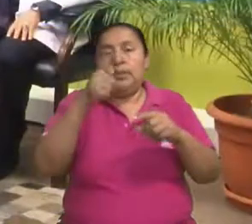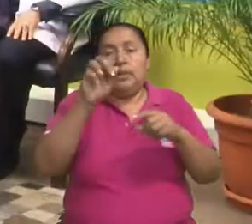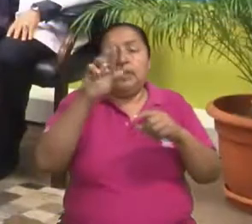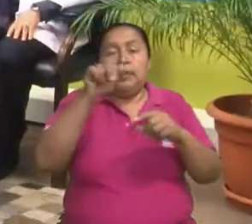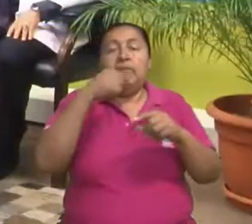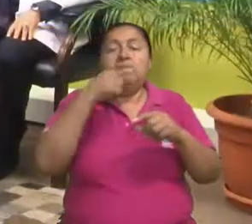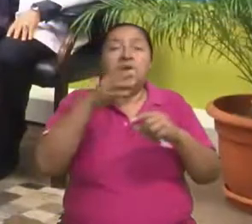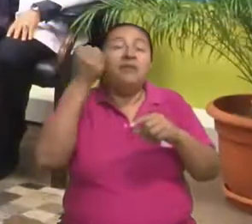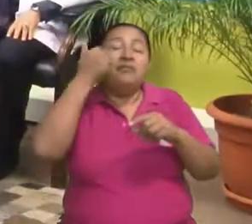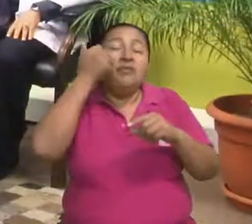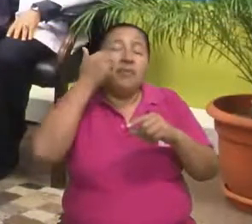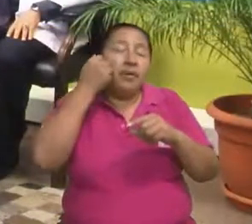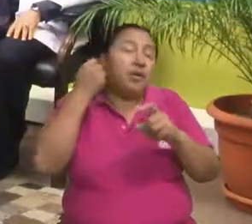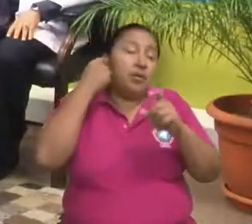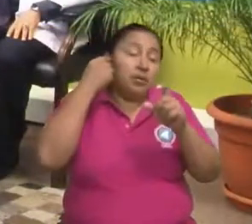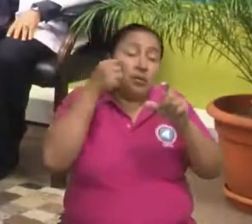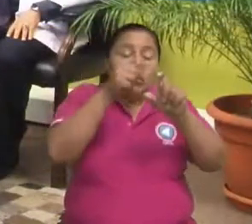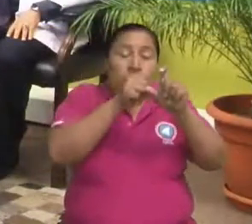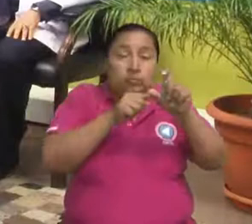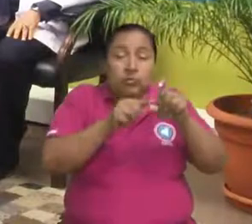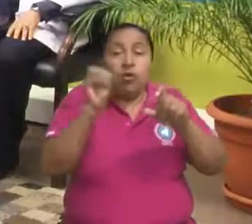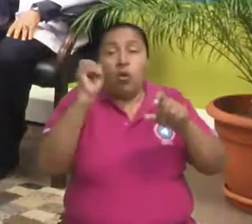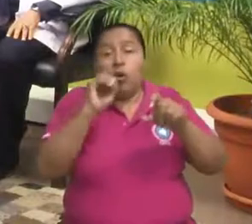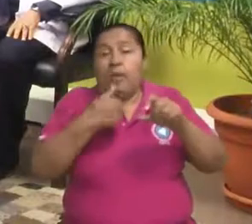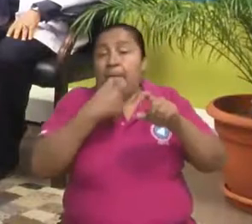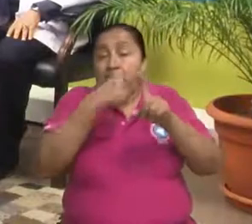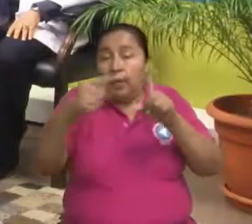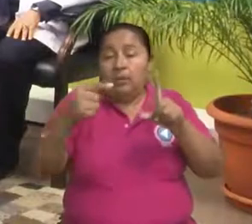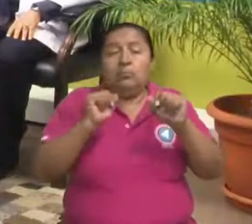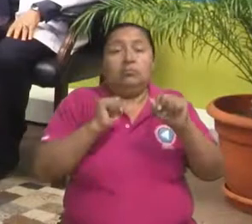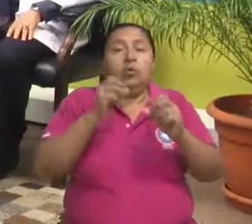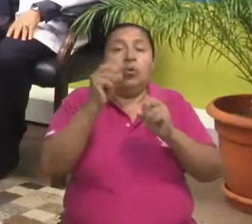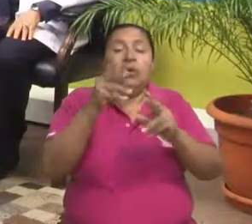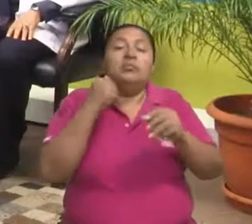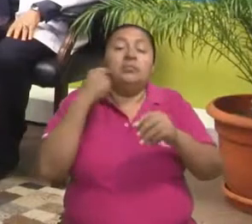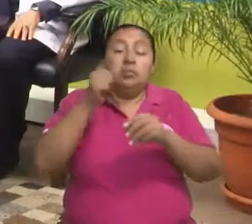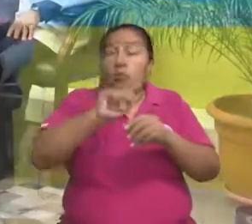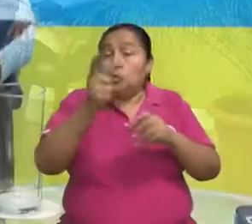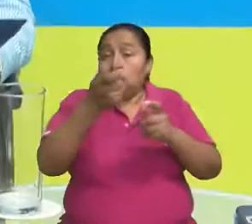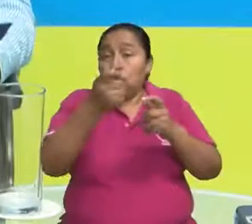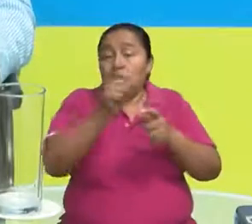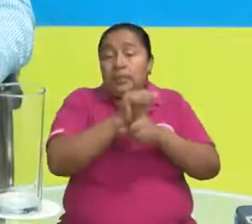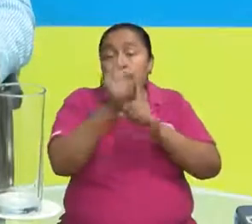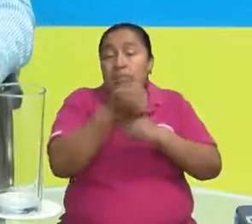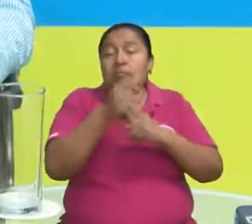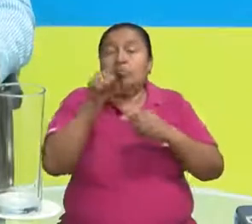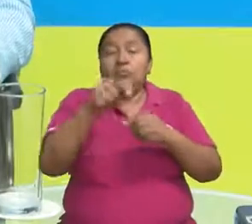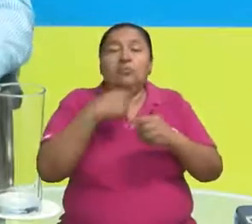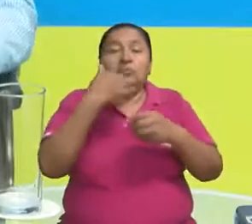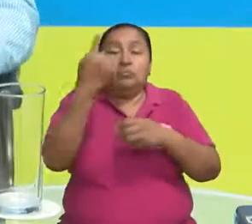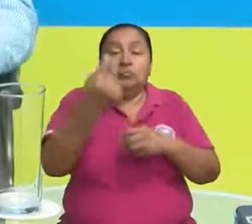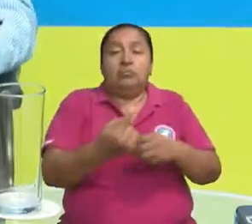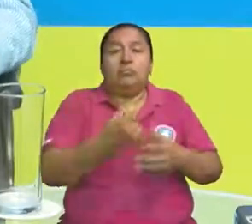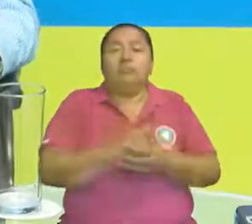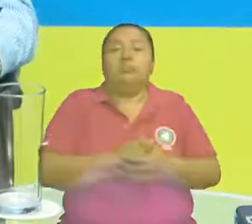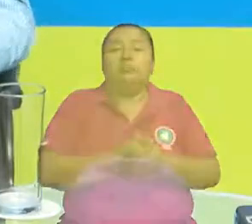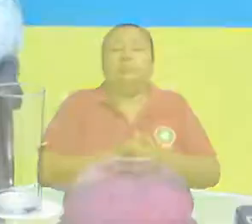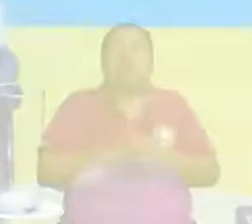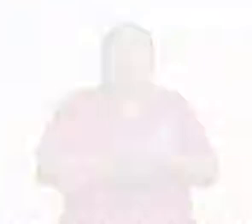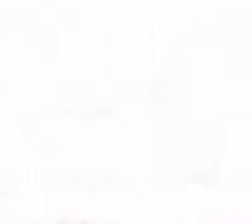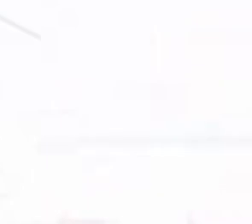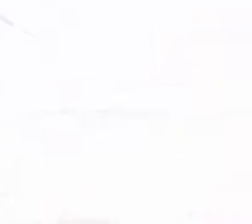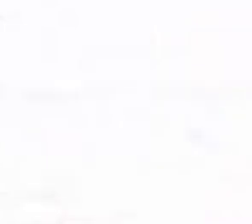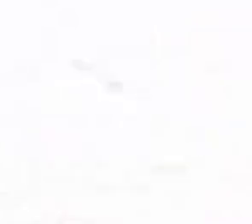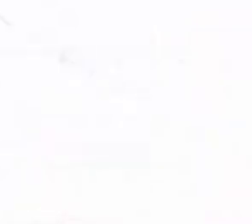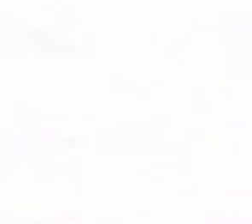infección en el oído externo, o medio? O medio, okay. Sí. Usted no le cambie de canal, amigos televidentes, que ya regresamos.